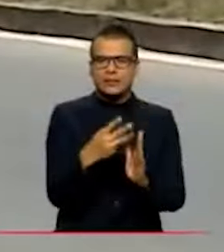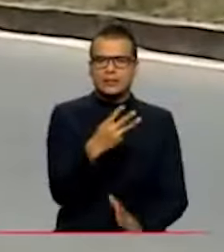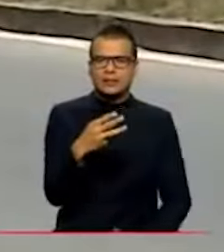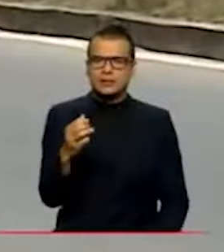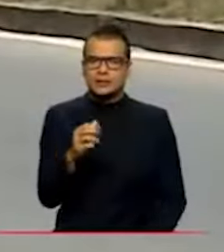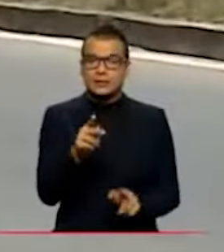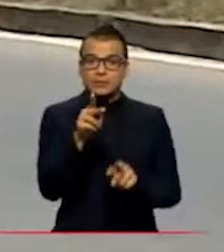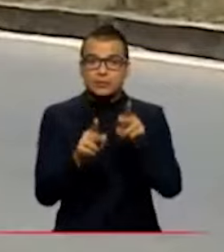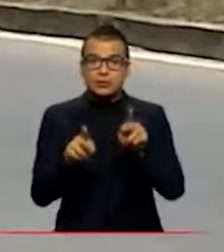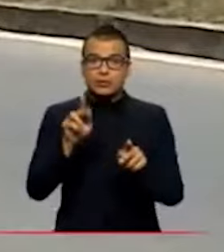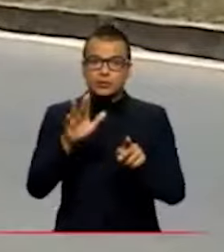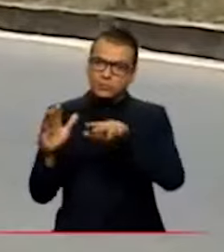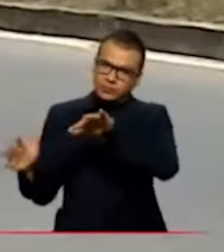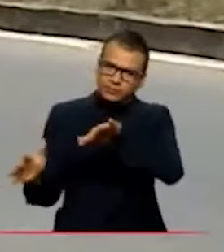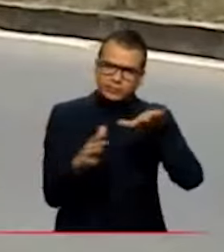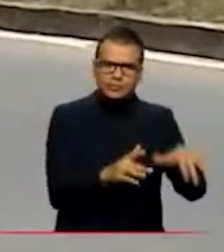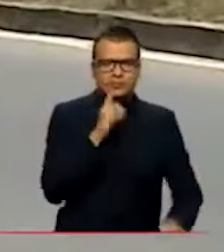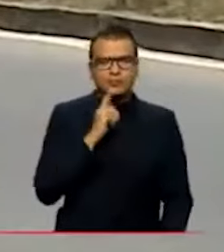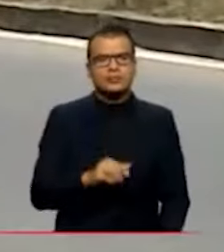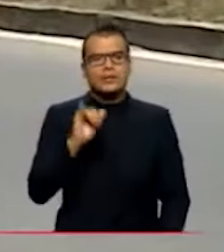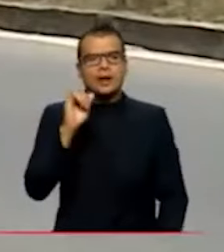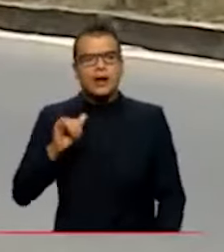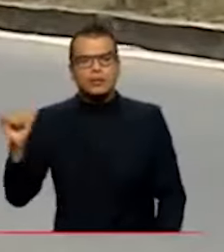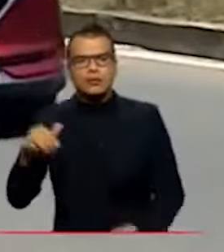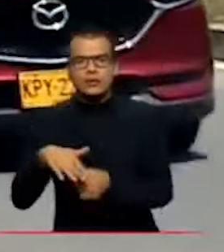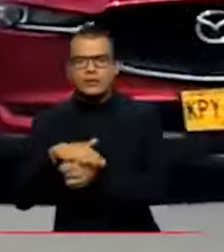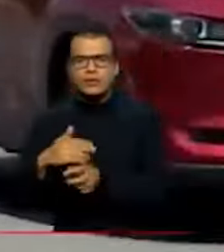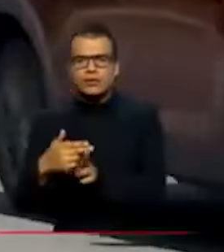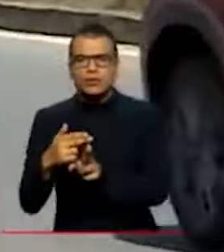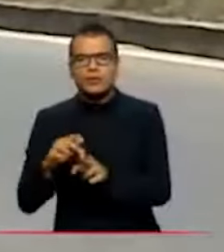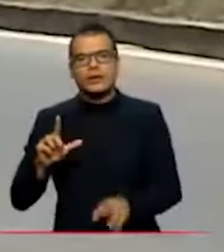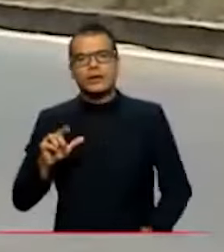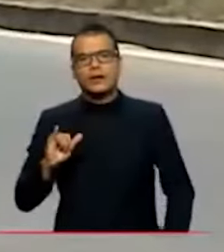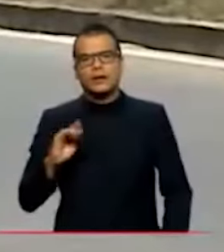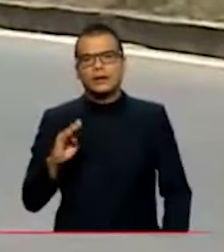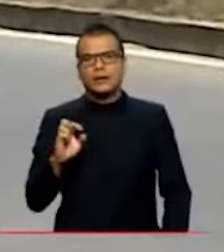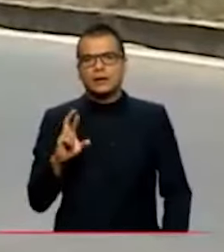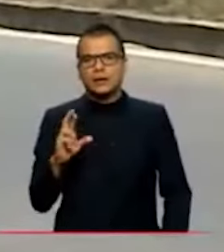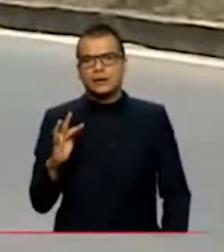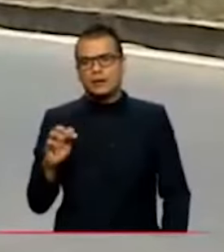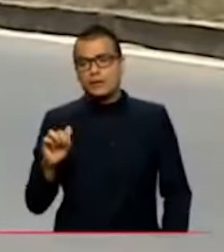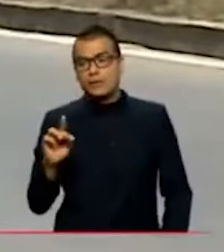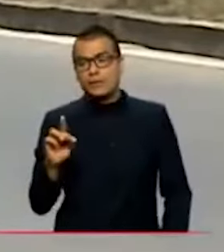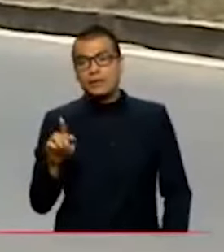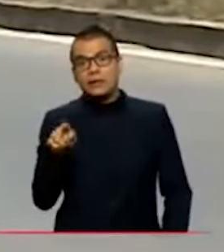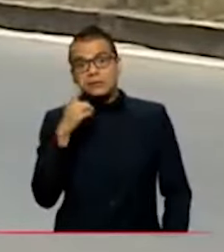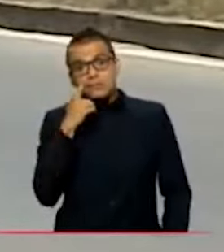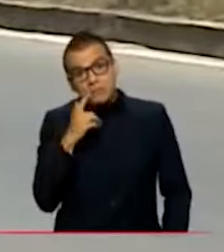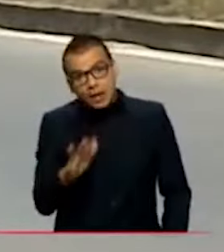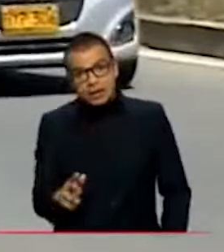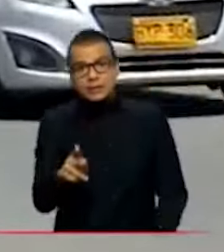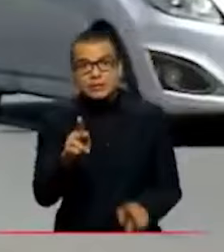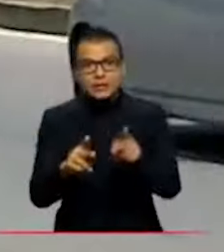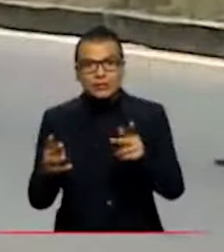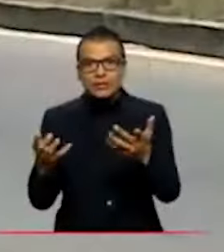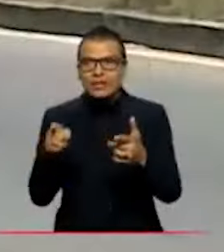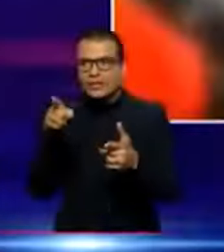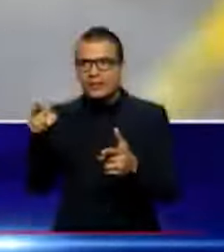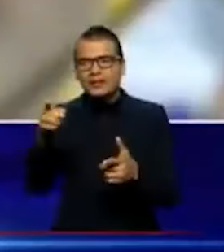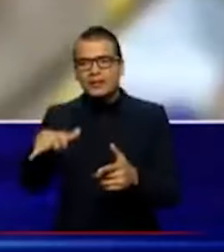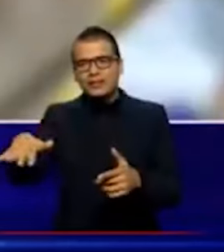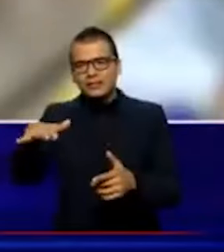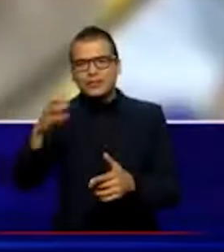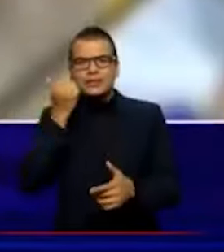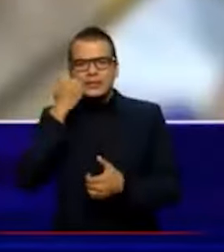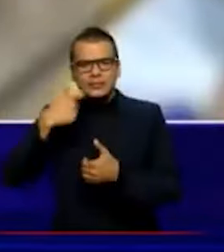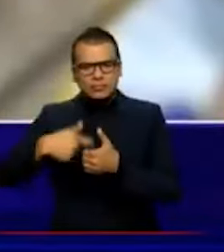sigamos en el municipio de Jamundí, en el barrio La Libertad, donde se registró un presunto intento de hurto en una estación de servicio, tal como ustedes